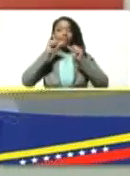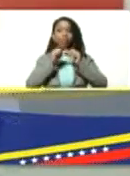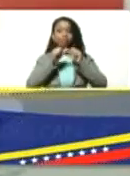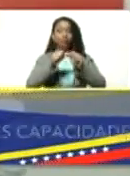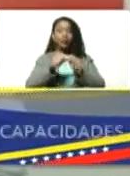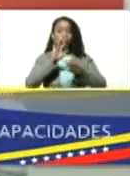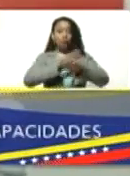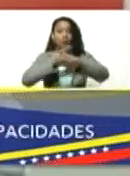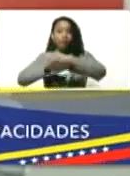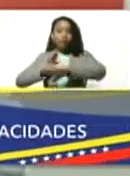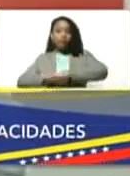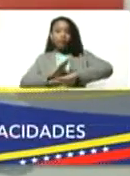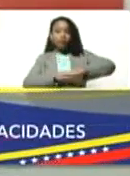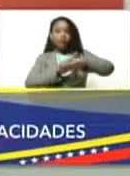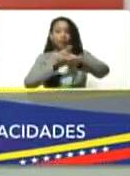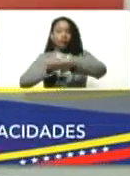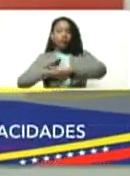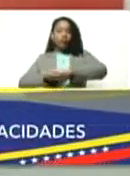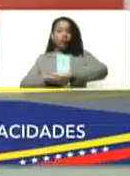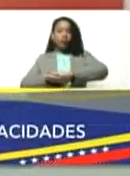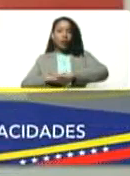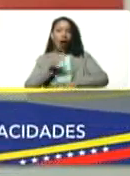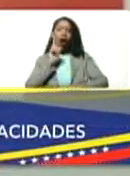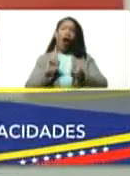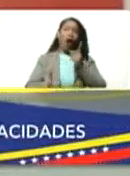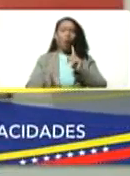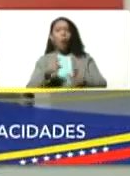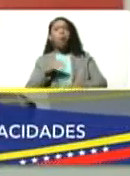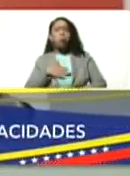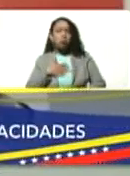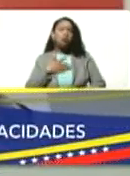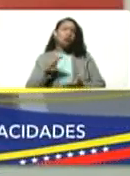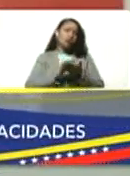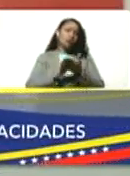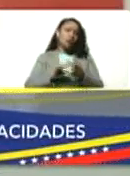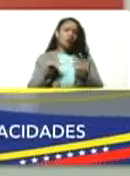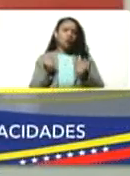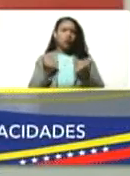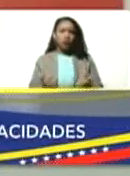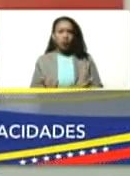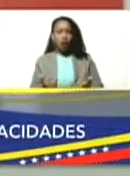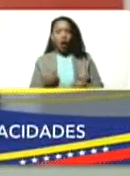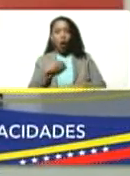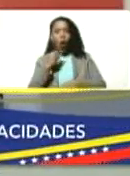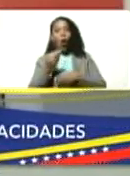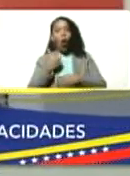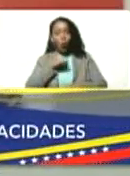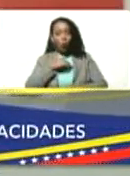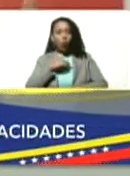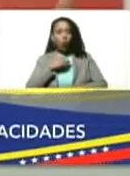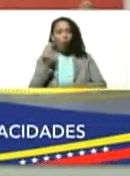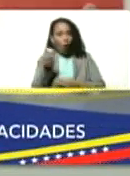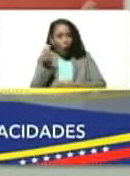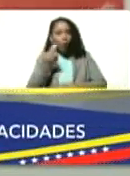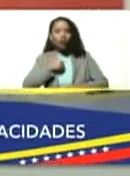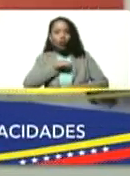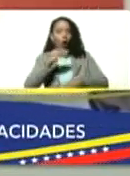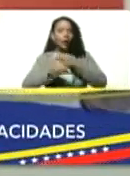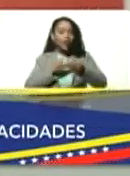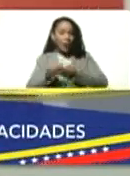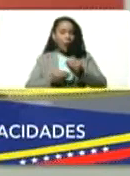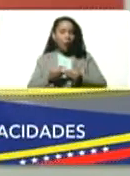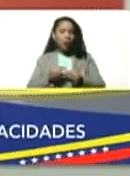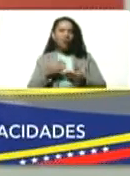las alertas. Algunas las podremos resolver de inmediato, como lo hacemos. Que el bote de agua